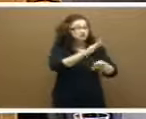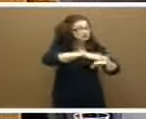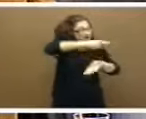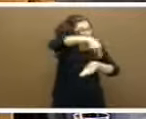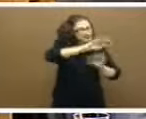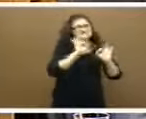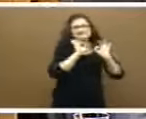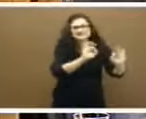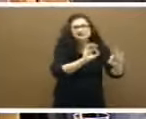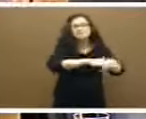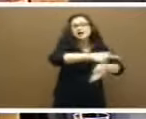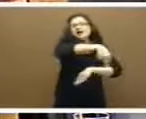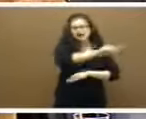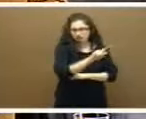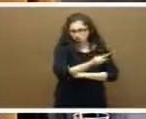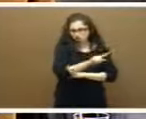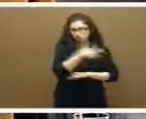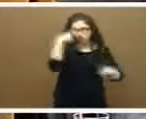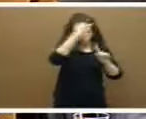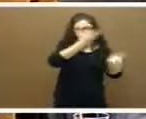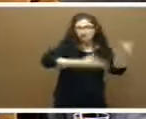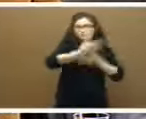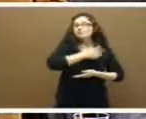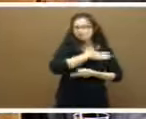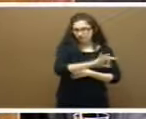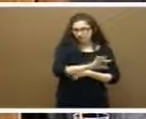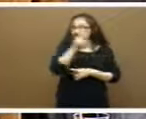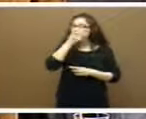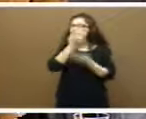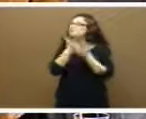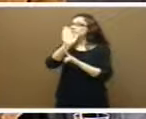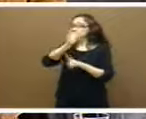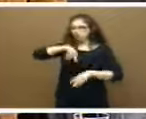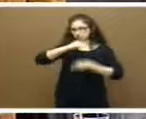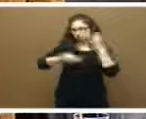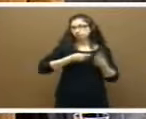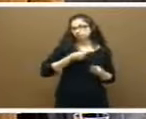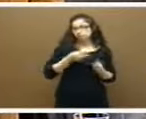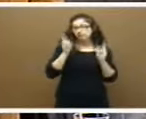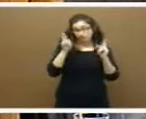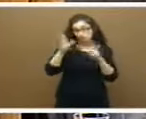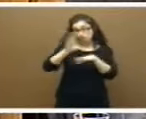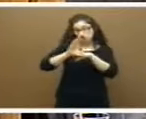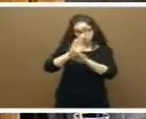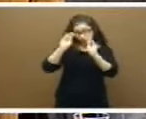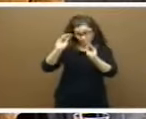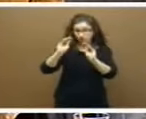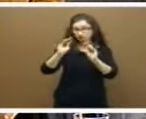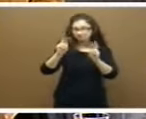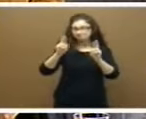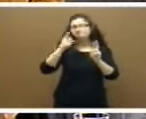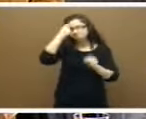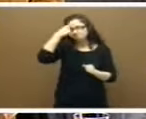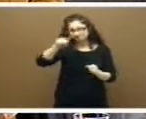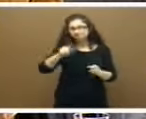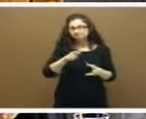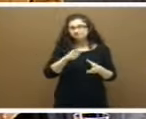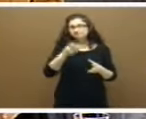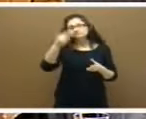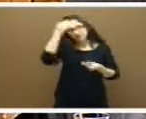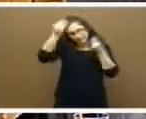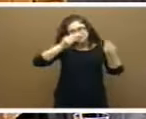realizar esos intercambios. Esa es la propuesta que nosotros le hacemos y espero que su consejería la tenga en consideración